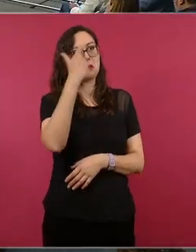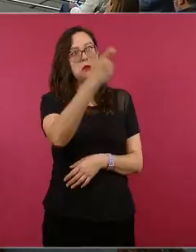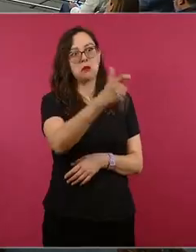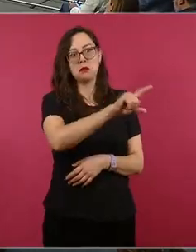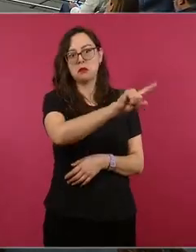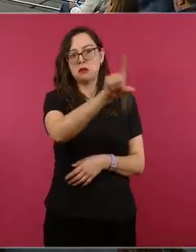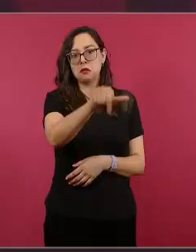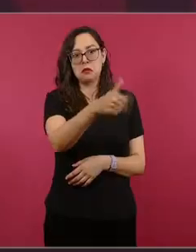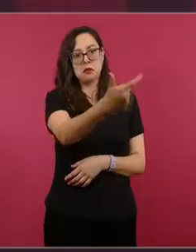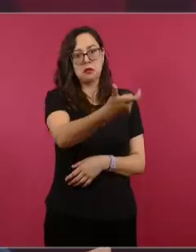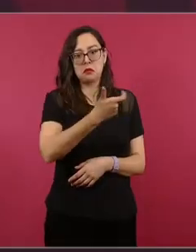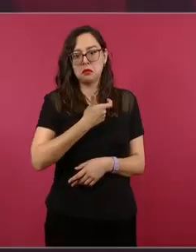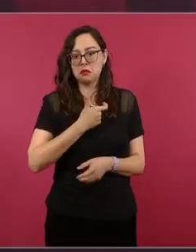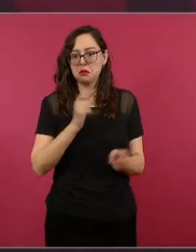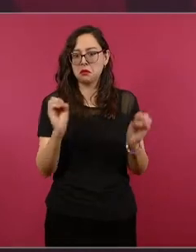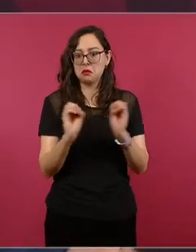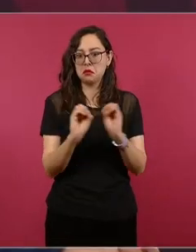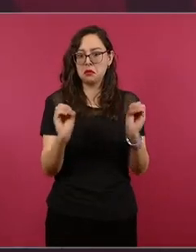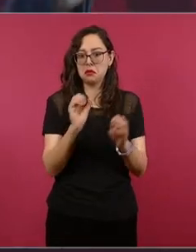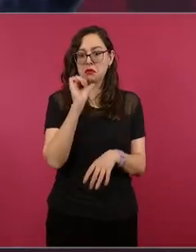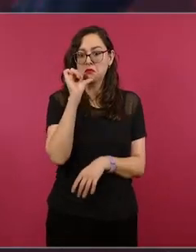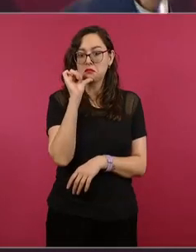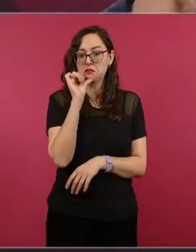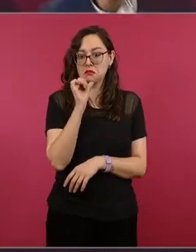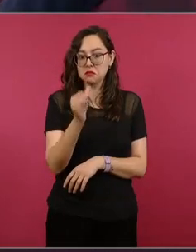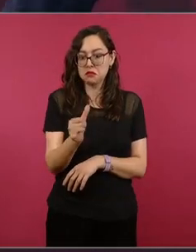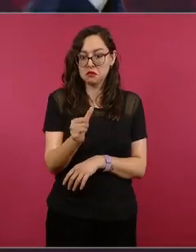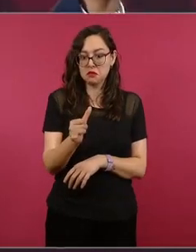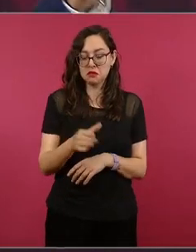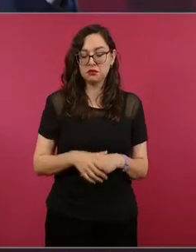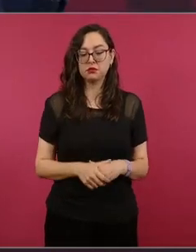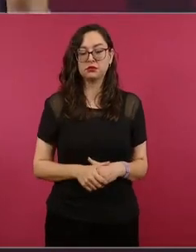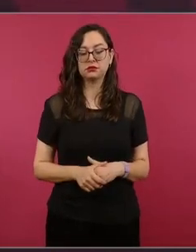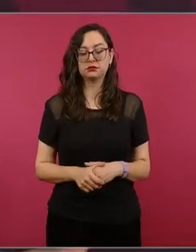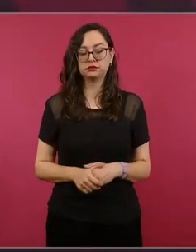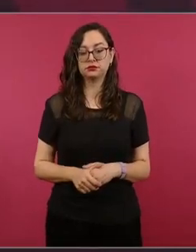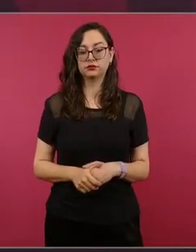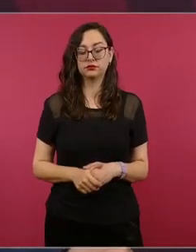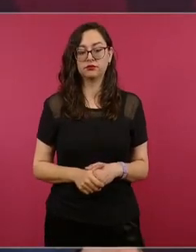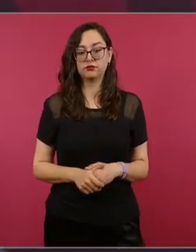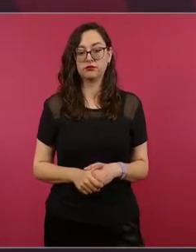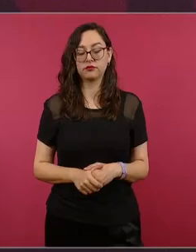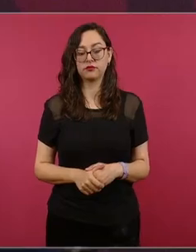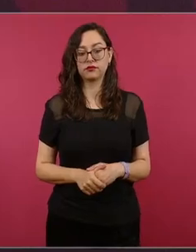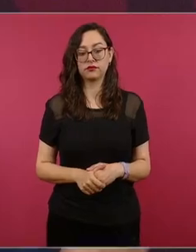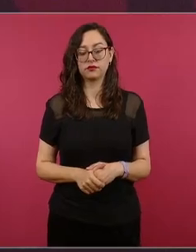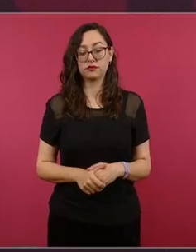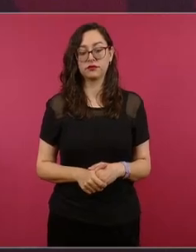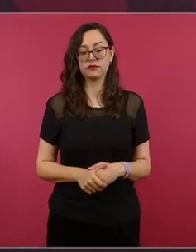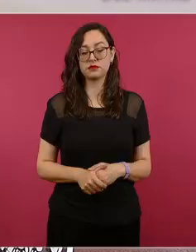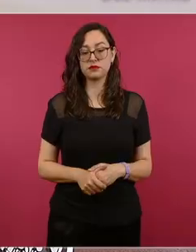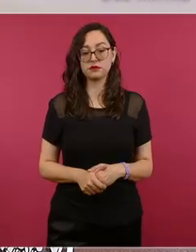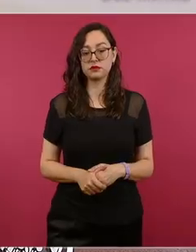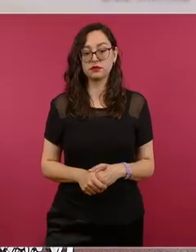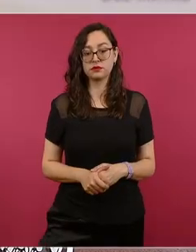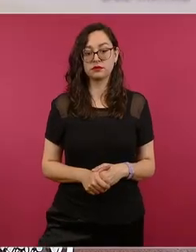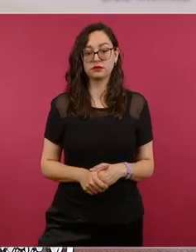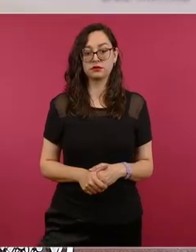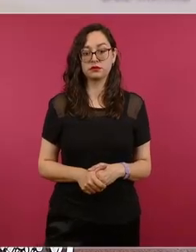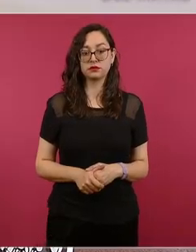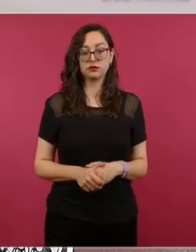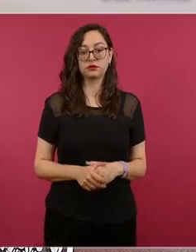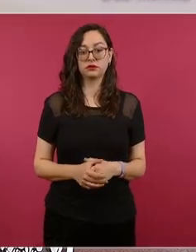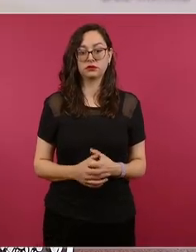De repente, bueno, nosotros hay constancia de que yo